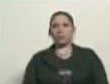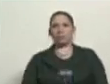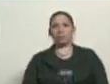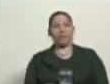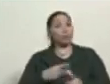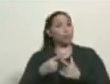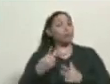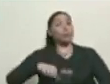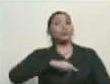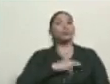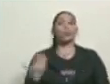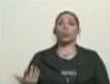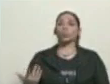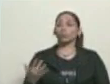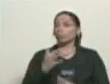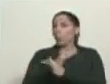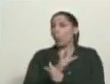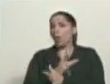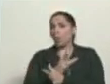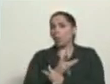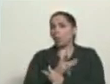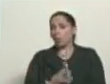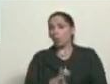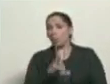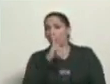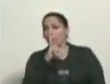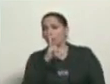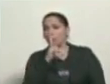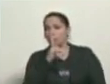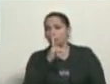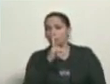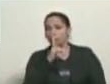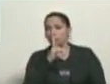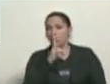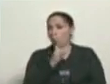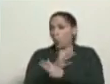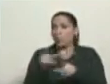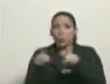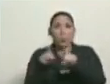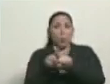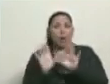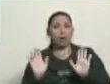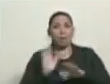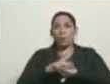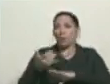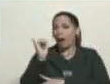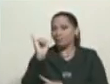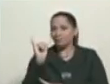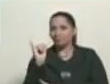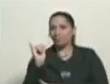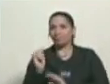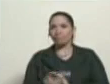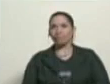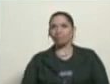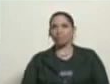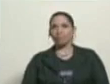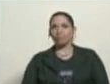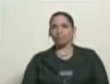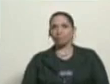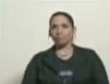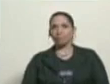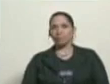Entonces estaremos en un juego perverso. En un juego perverso, porque hay un toque